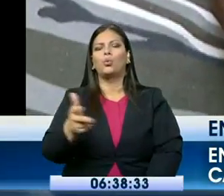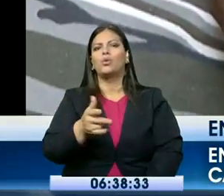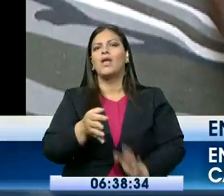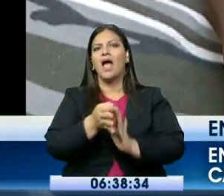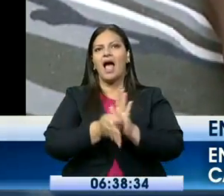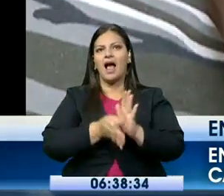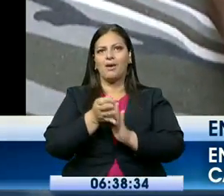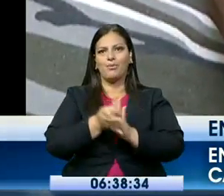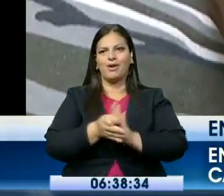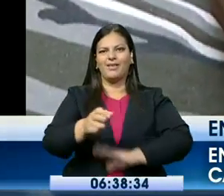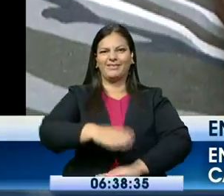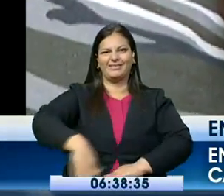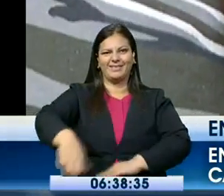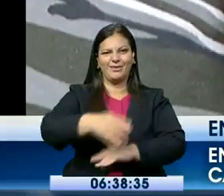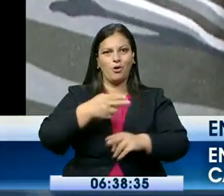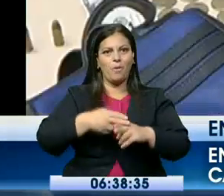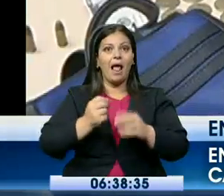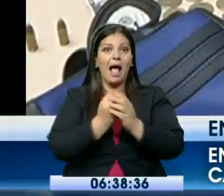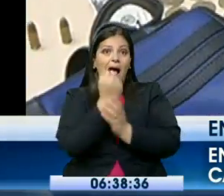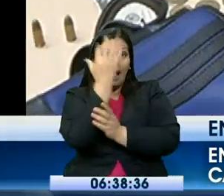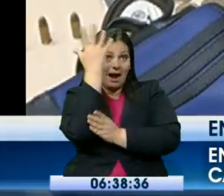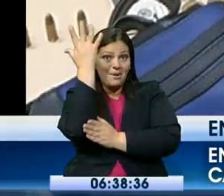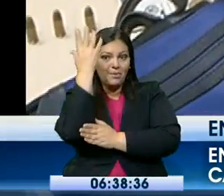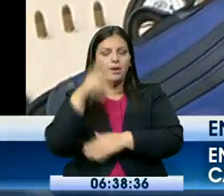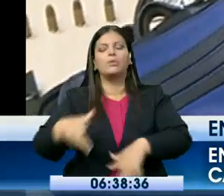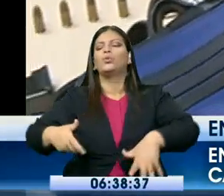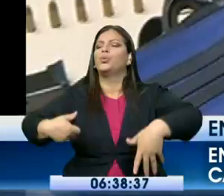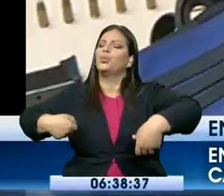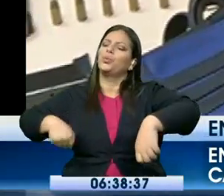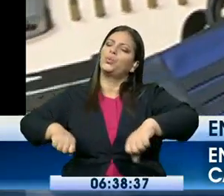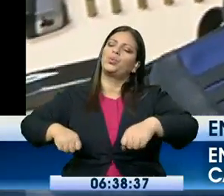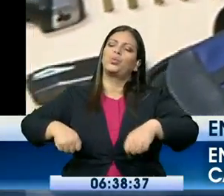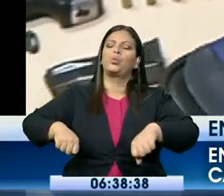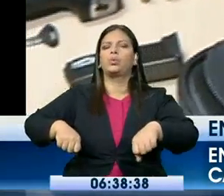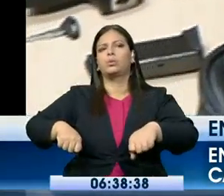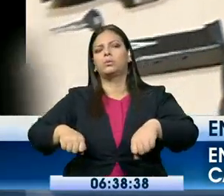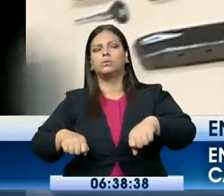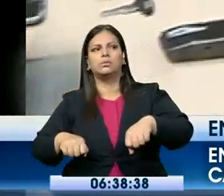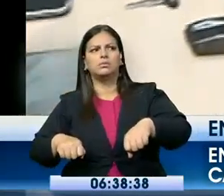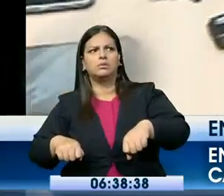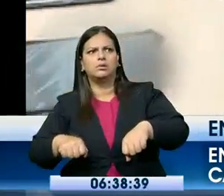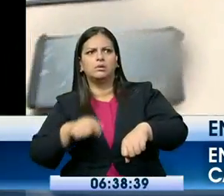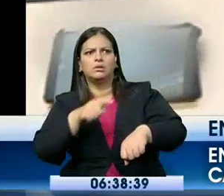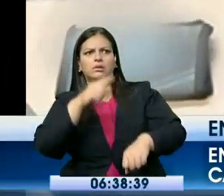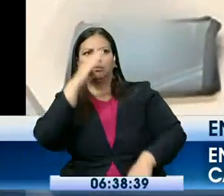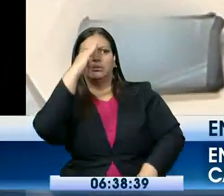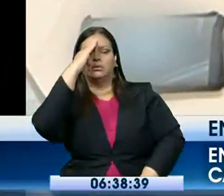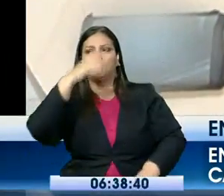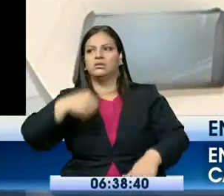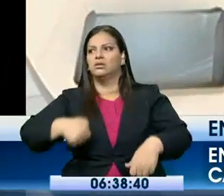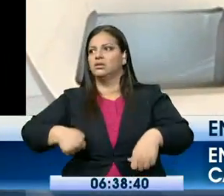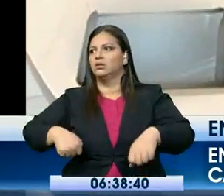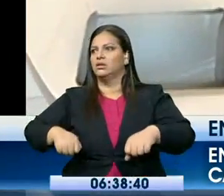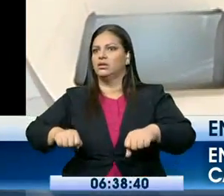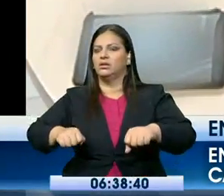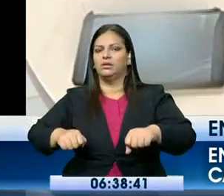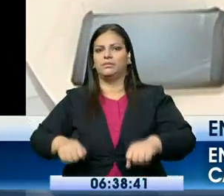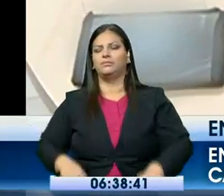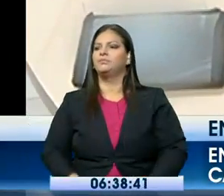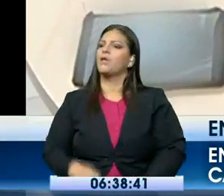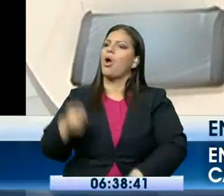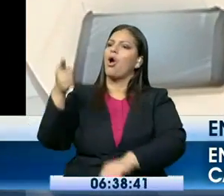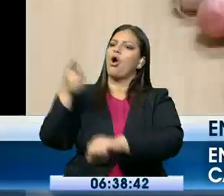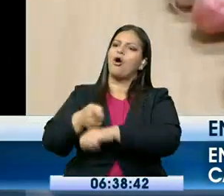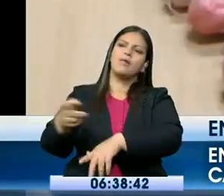cantón Durán, motivo por el cual agentes de la Policía Nacional lo retuvieron para someterlo a un